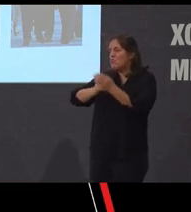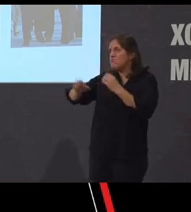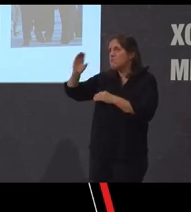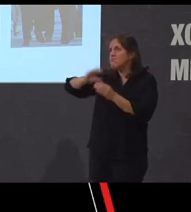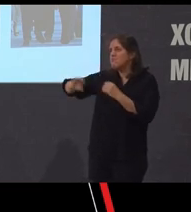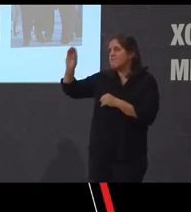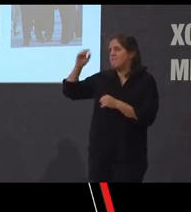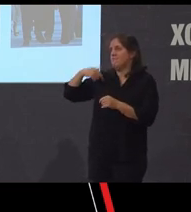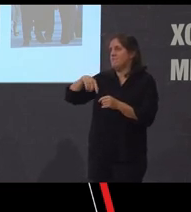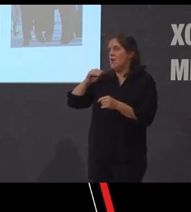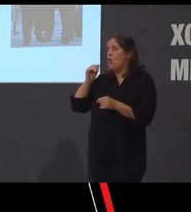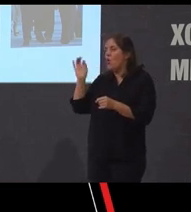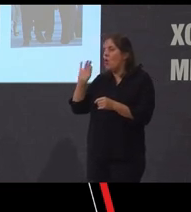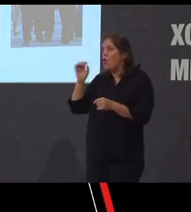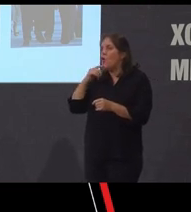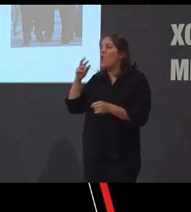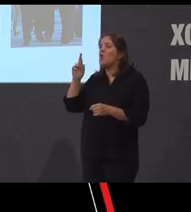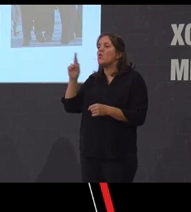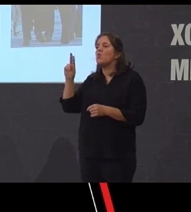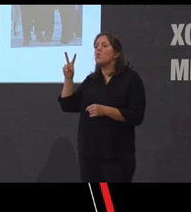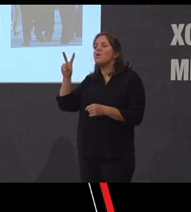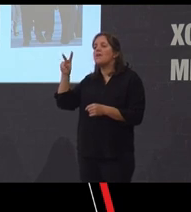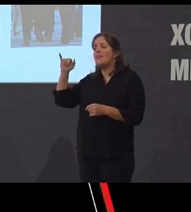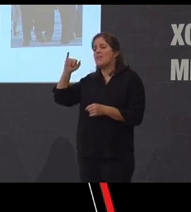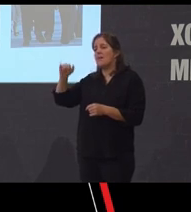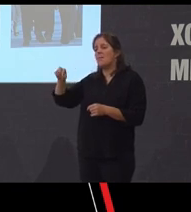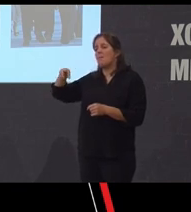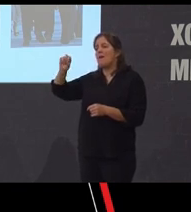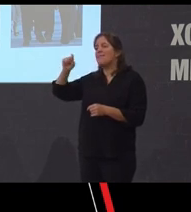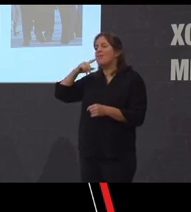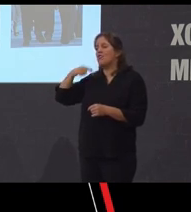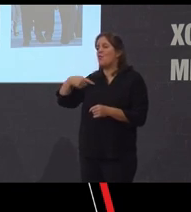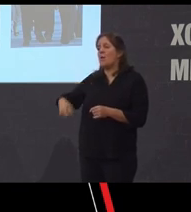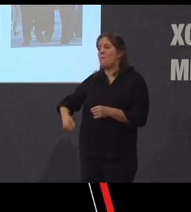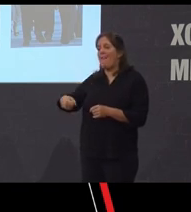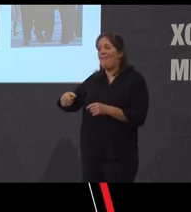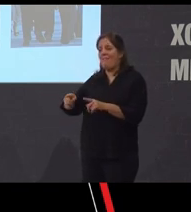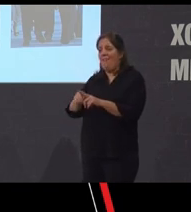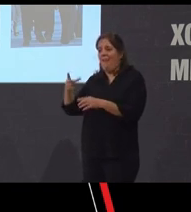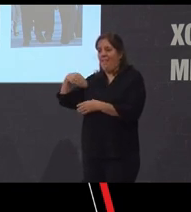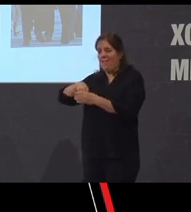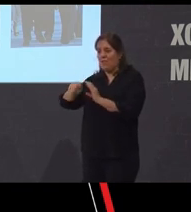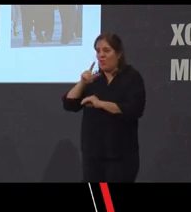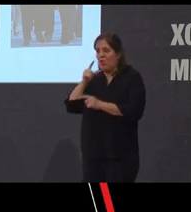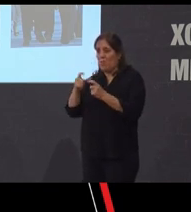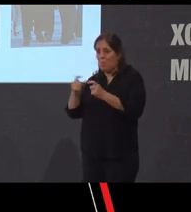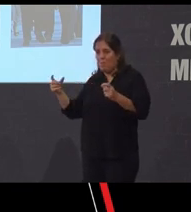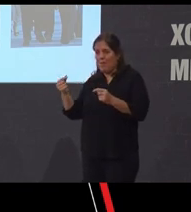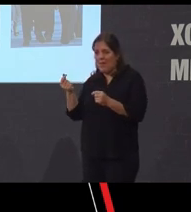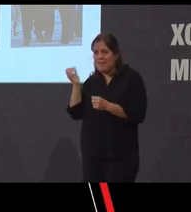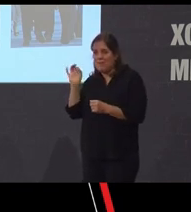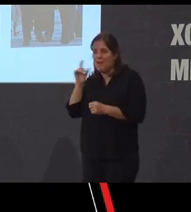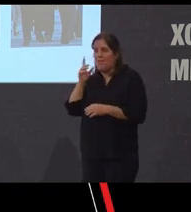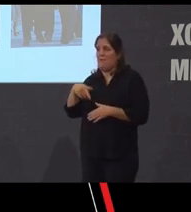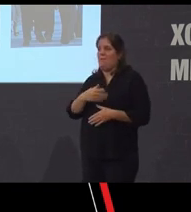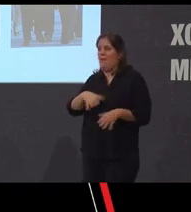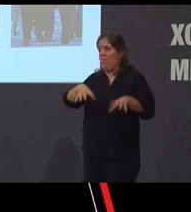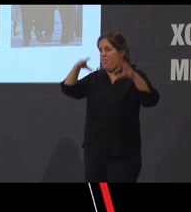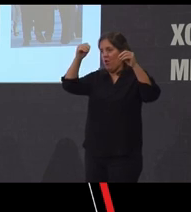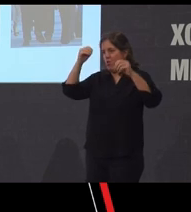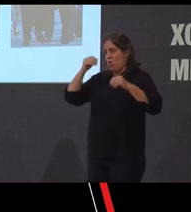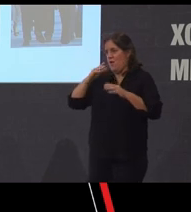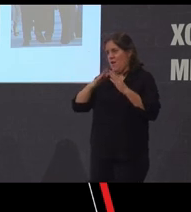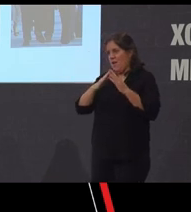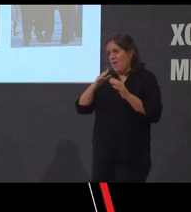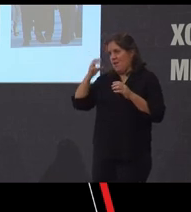das donacións que lle facía Ruiz Mateos, que lle levaba maletins de billetes a Zarzuela e las